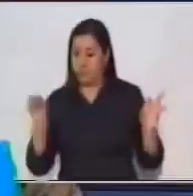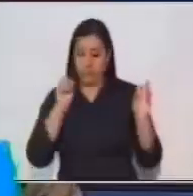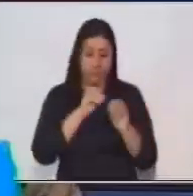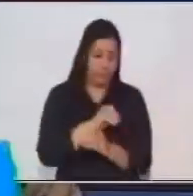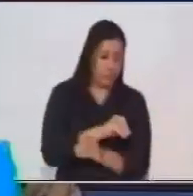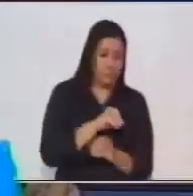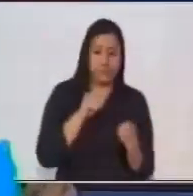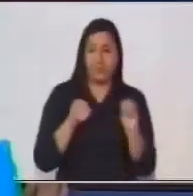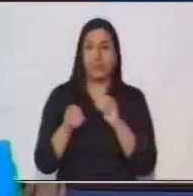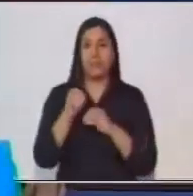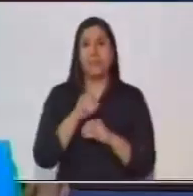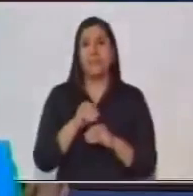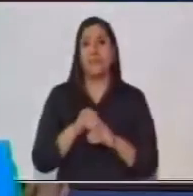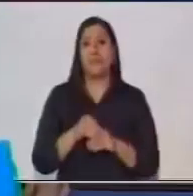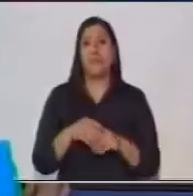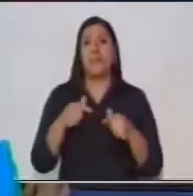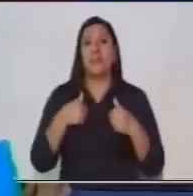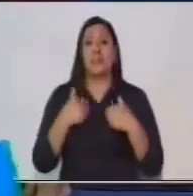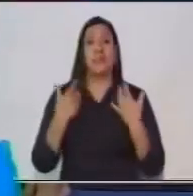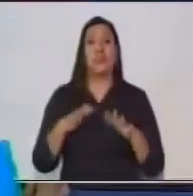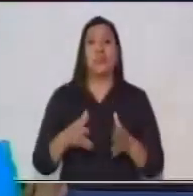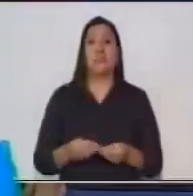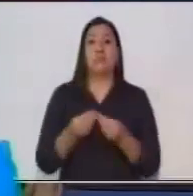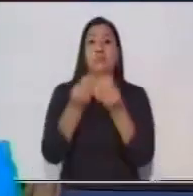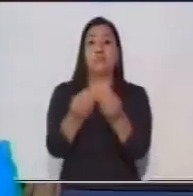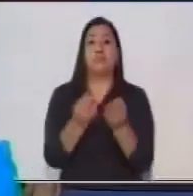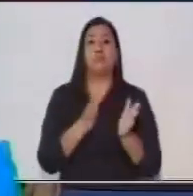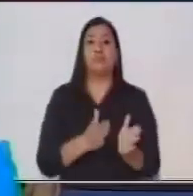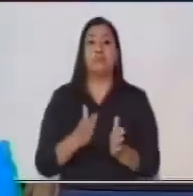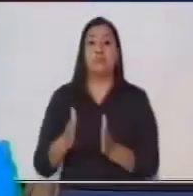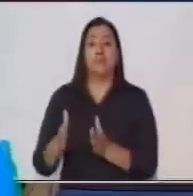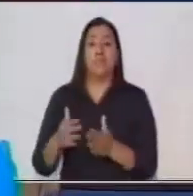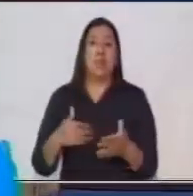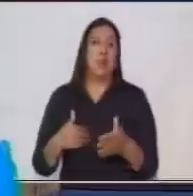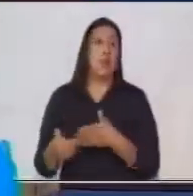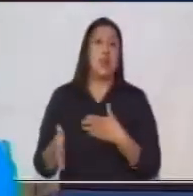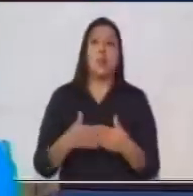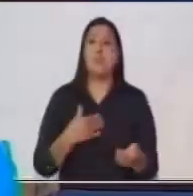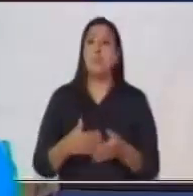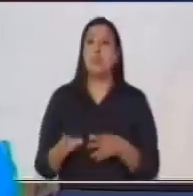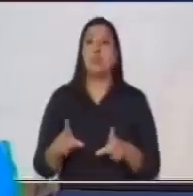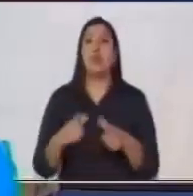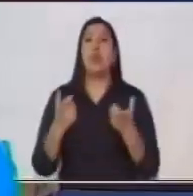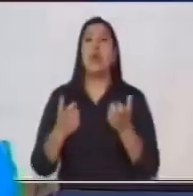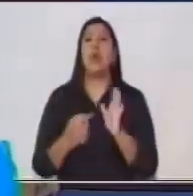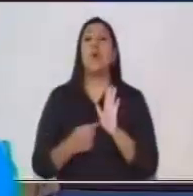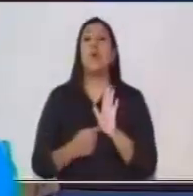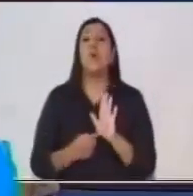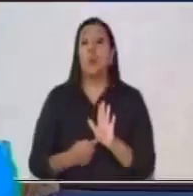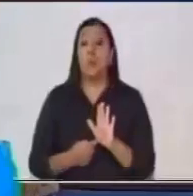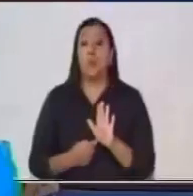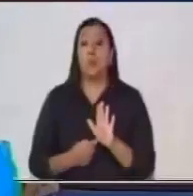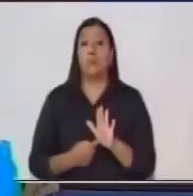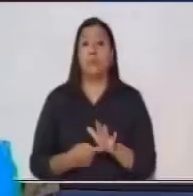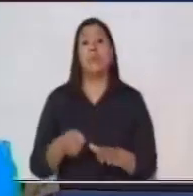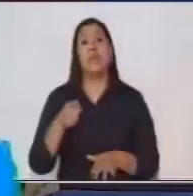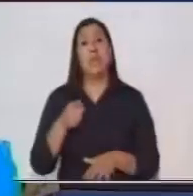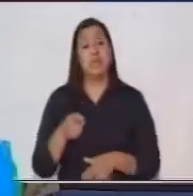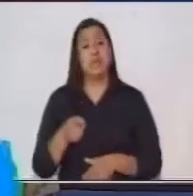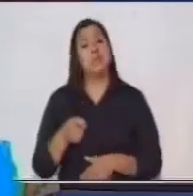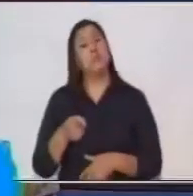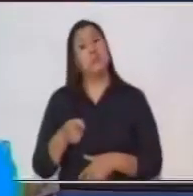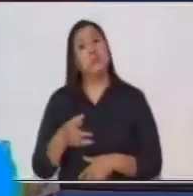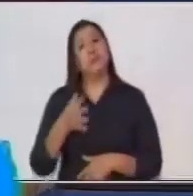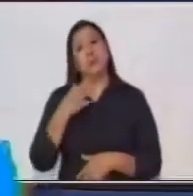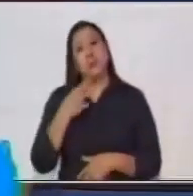componentes, ya les di el orden, no importando cómo se presentan acá. Esto es realmente